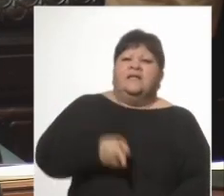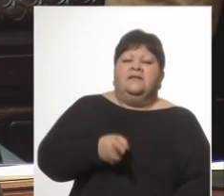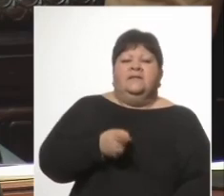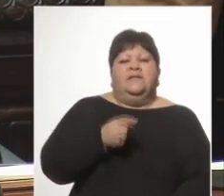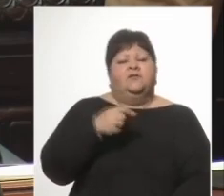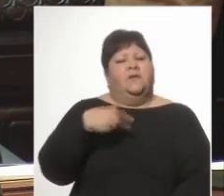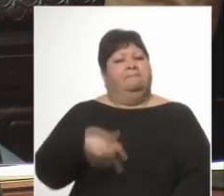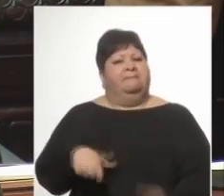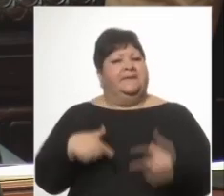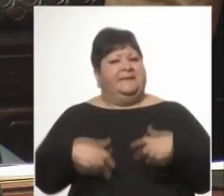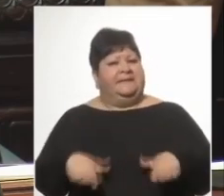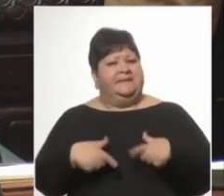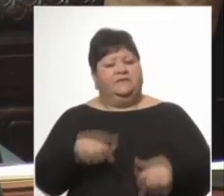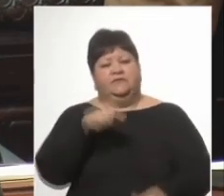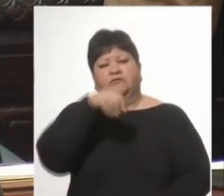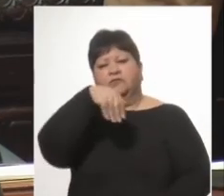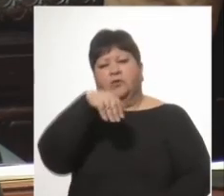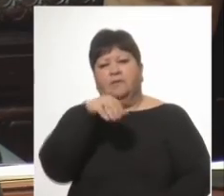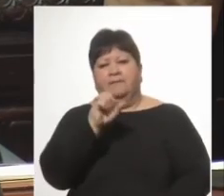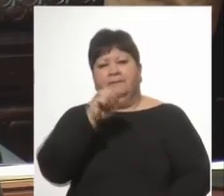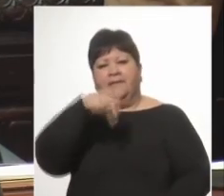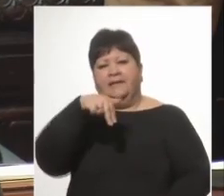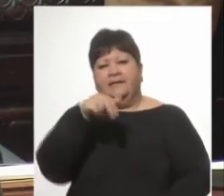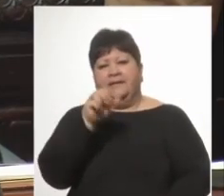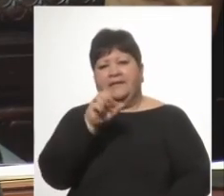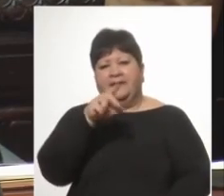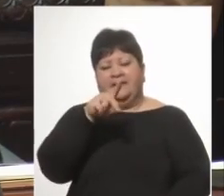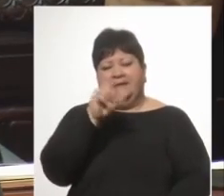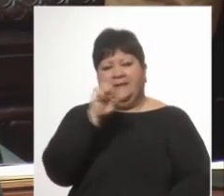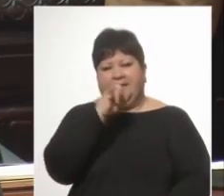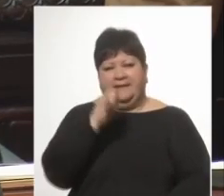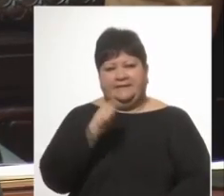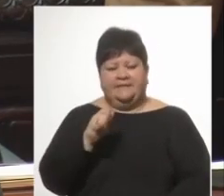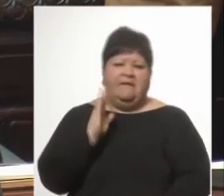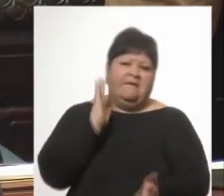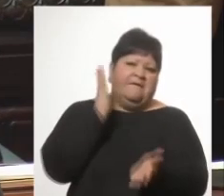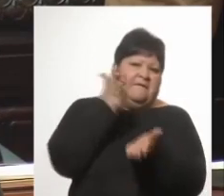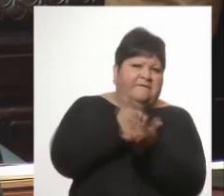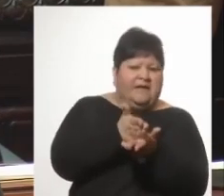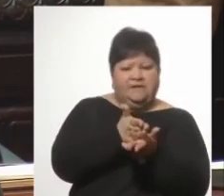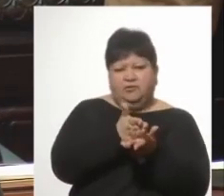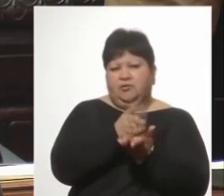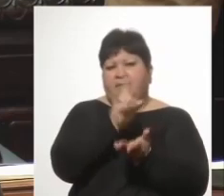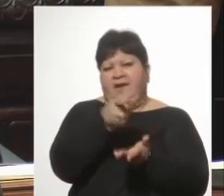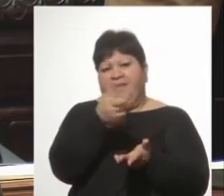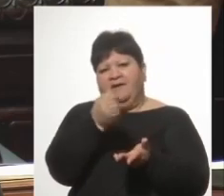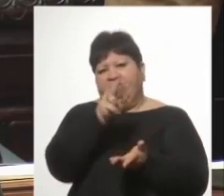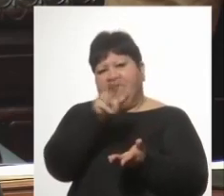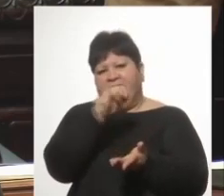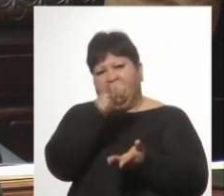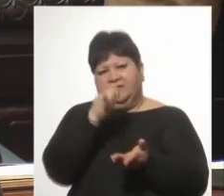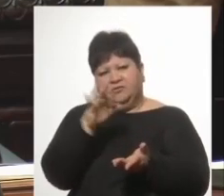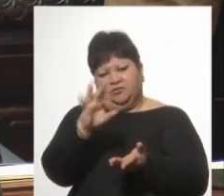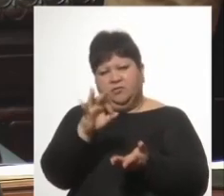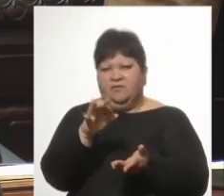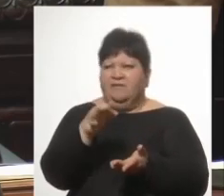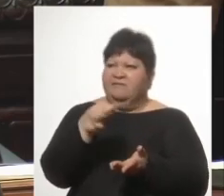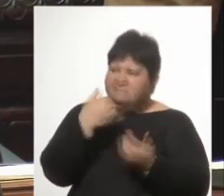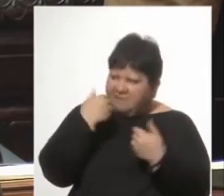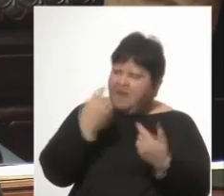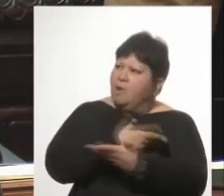Menéndez de llegar de una vez por todas a un fallo condenatorio a Gabazo para dejar en evidencia que